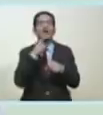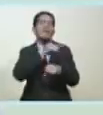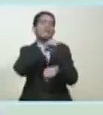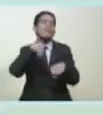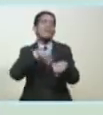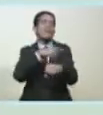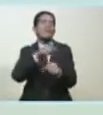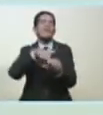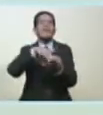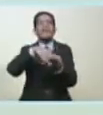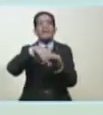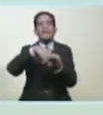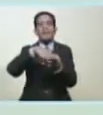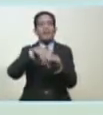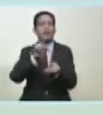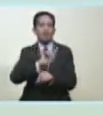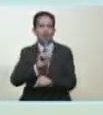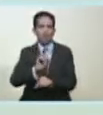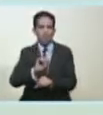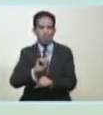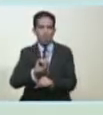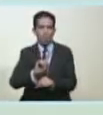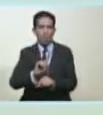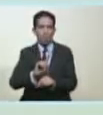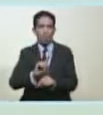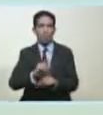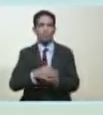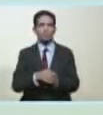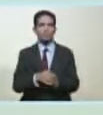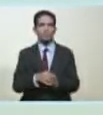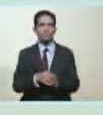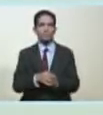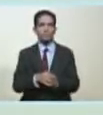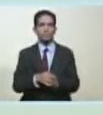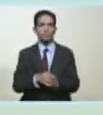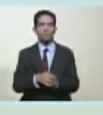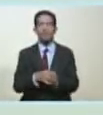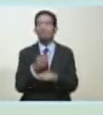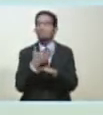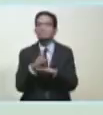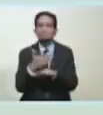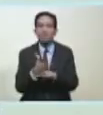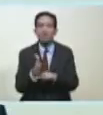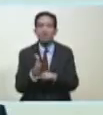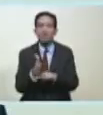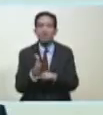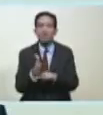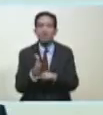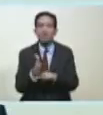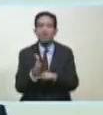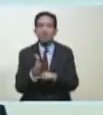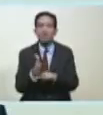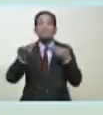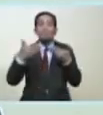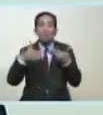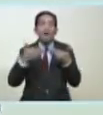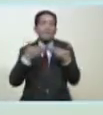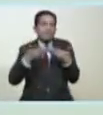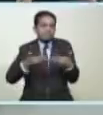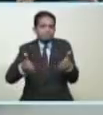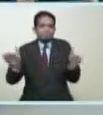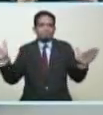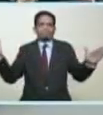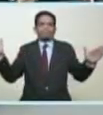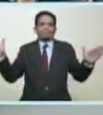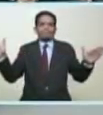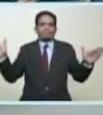partidos, de la derecha, de la izquierda, del centro, de Marte, de Júpiter, de la Tierra. Flores abiertas.